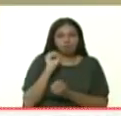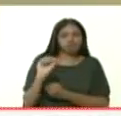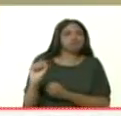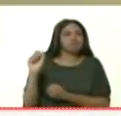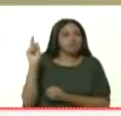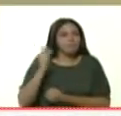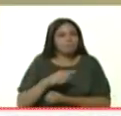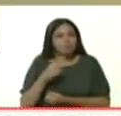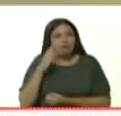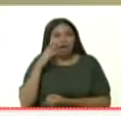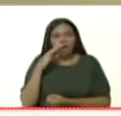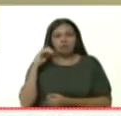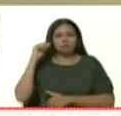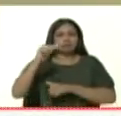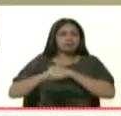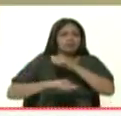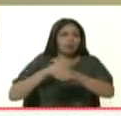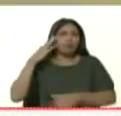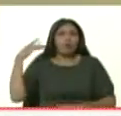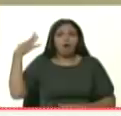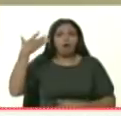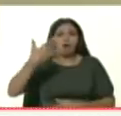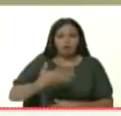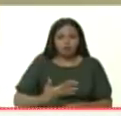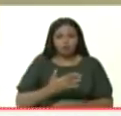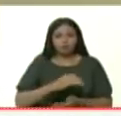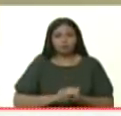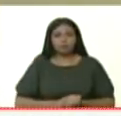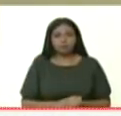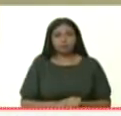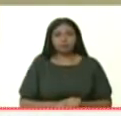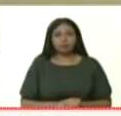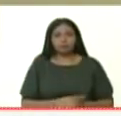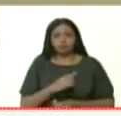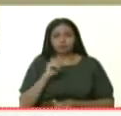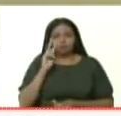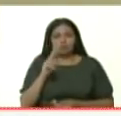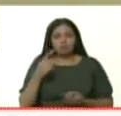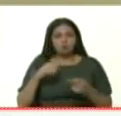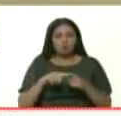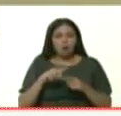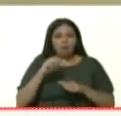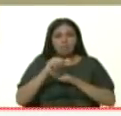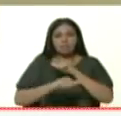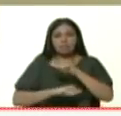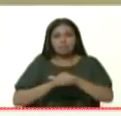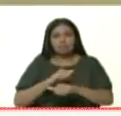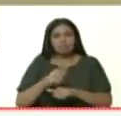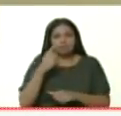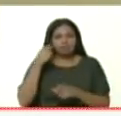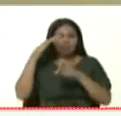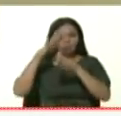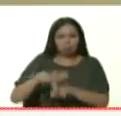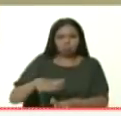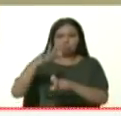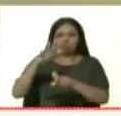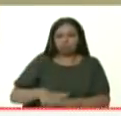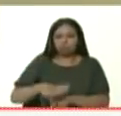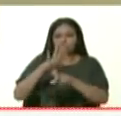despreciados durante siglos. Hay que ver los siglos y siglos de